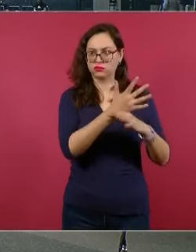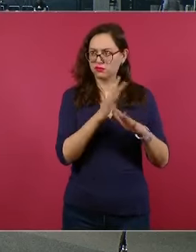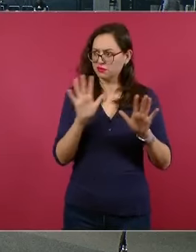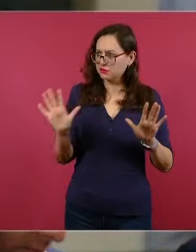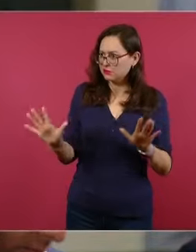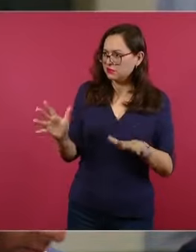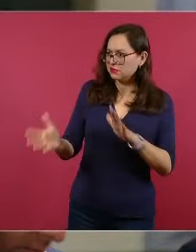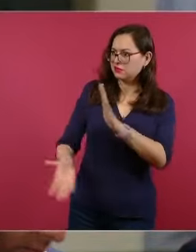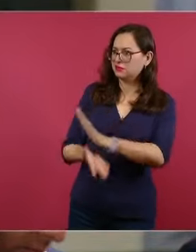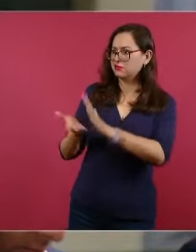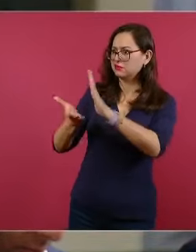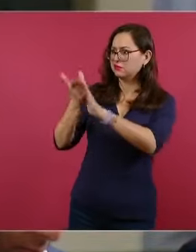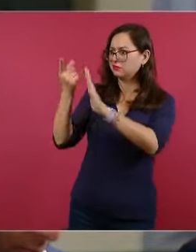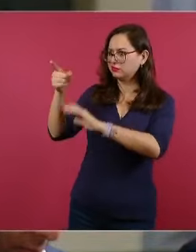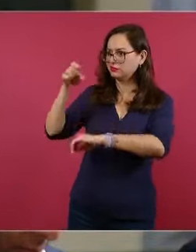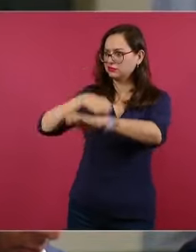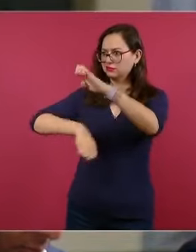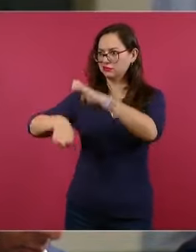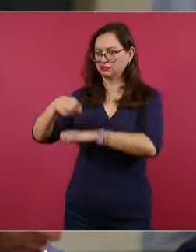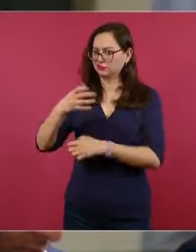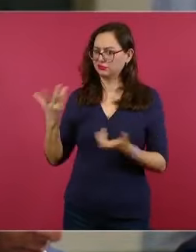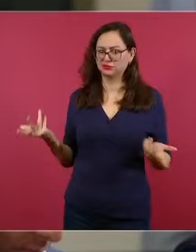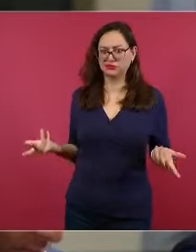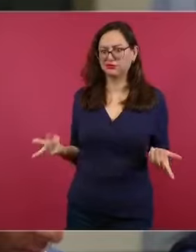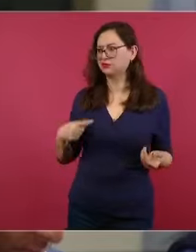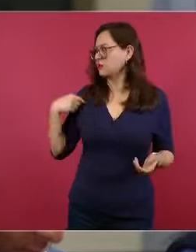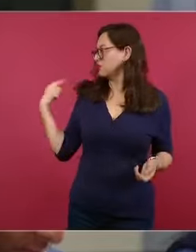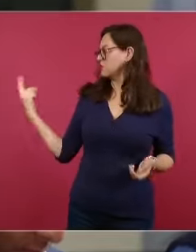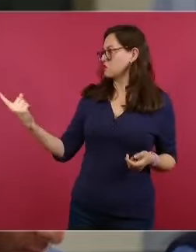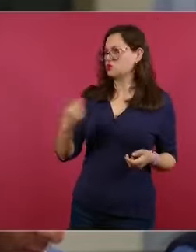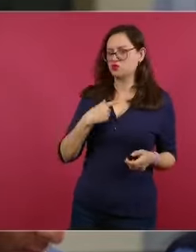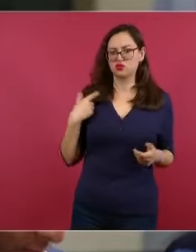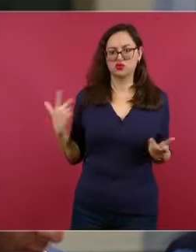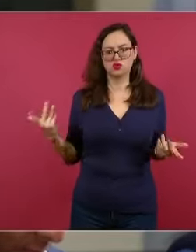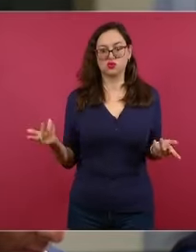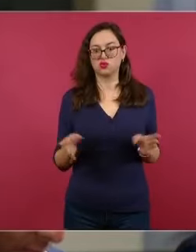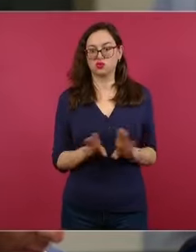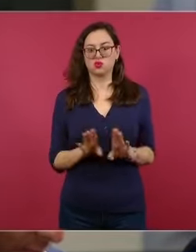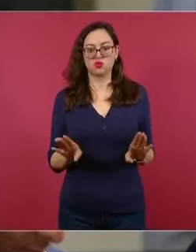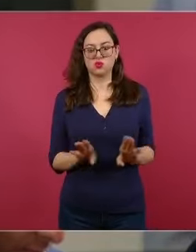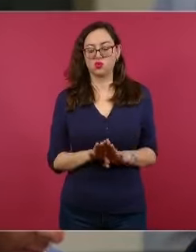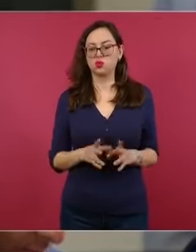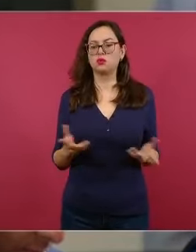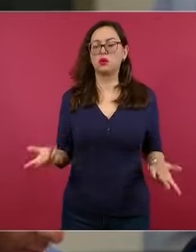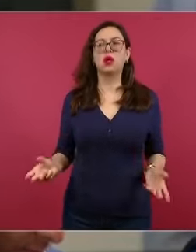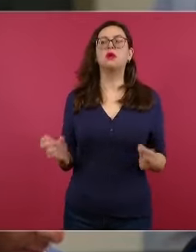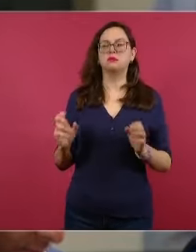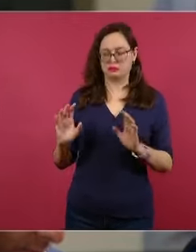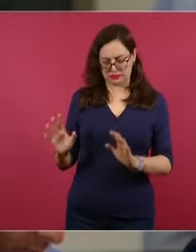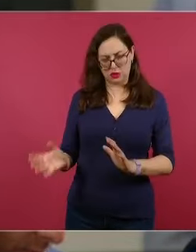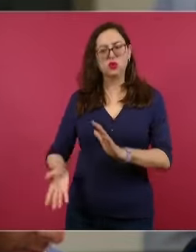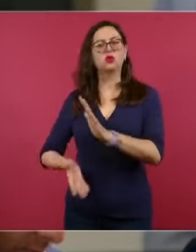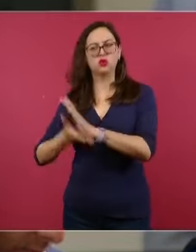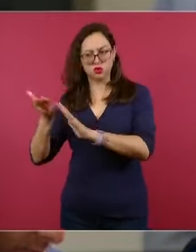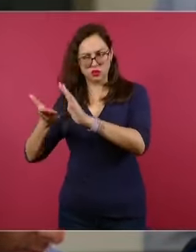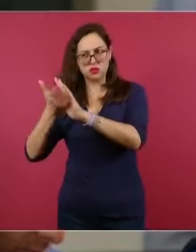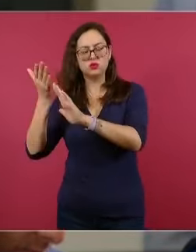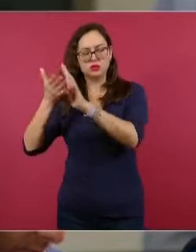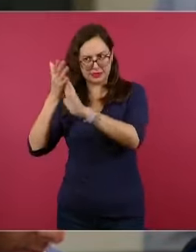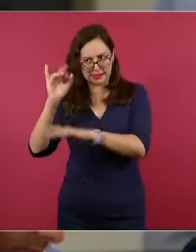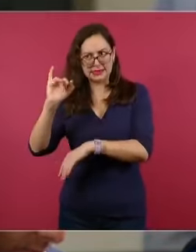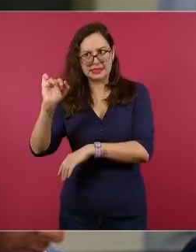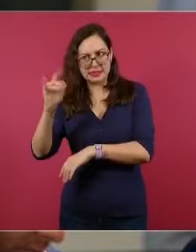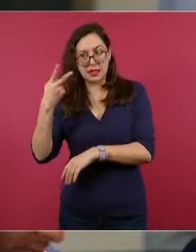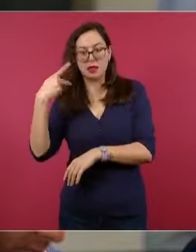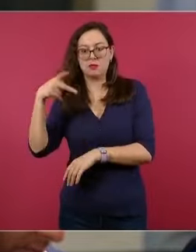consulta una consulta para ver cómo van a quedar no intentan detener la obra pero sí quieren que se les garantiza que que